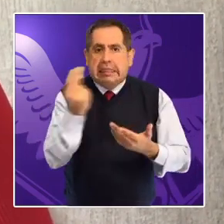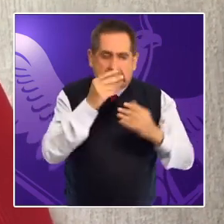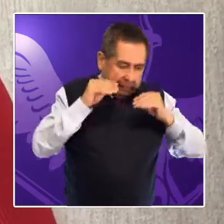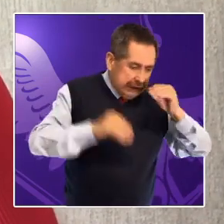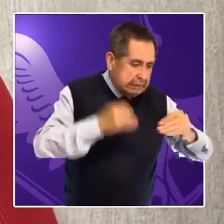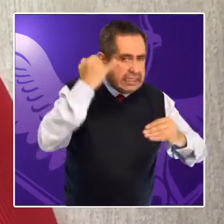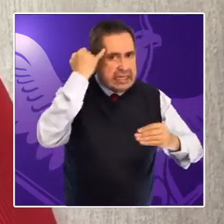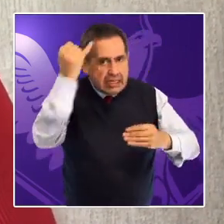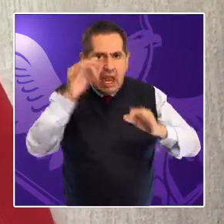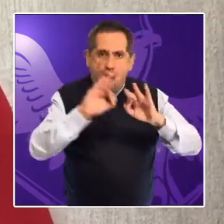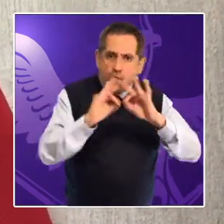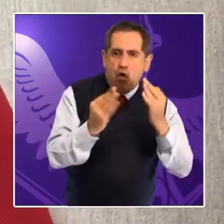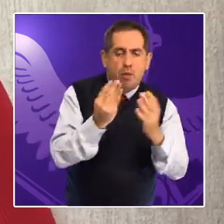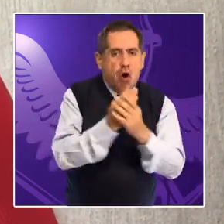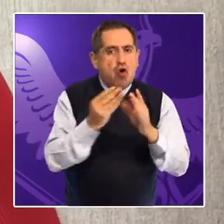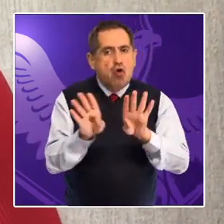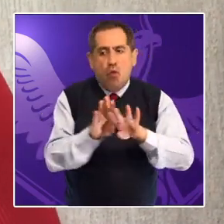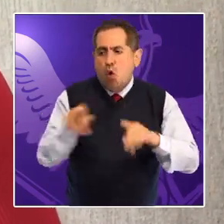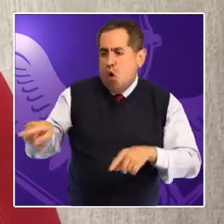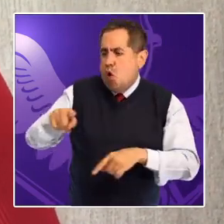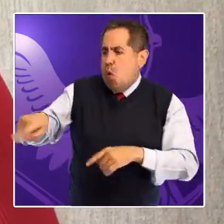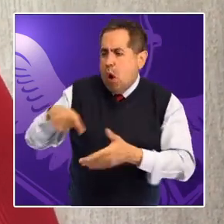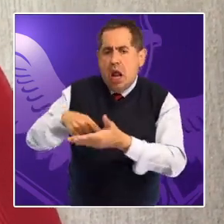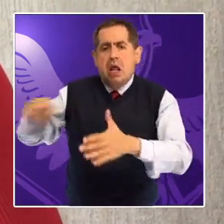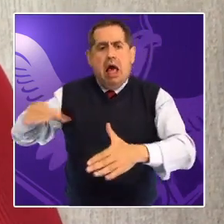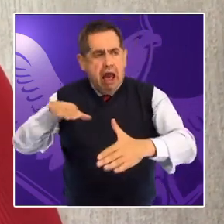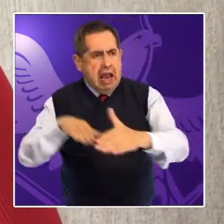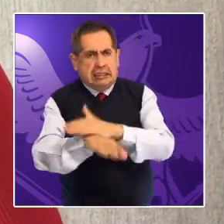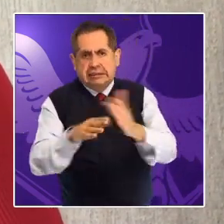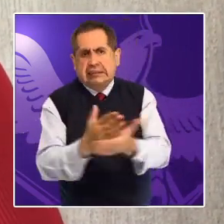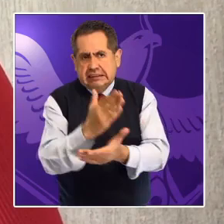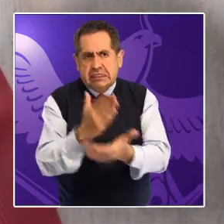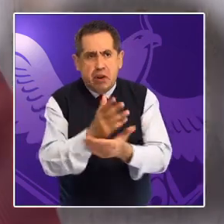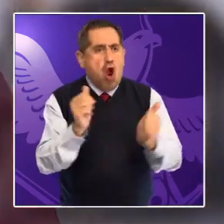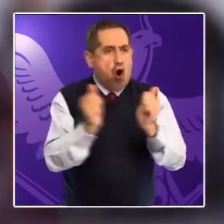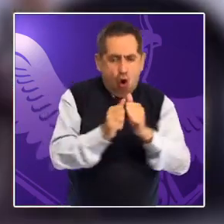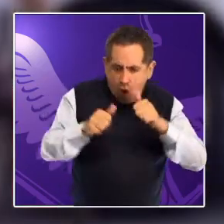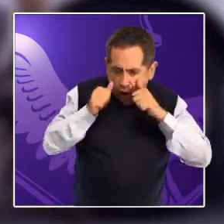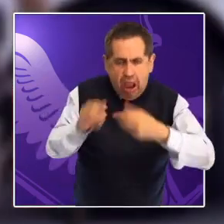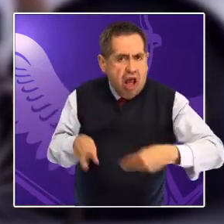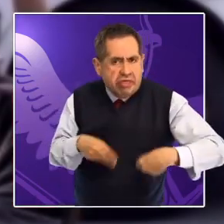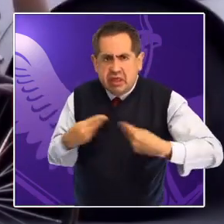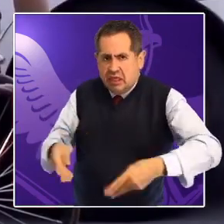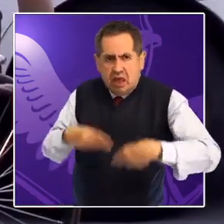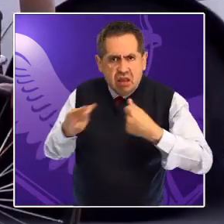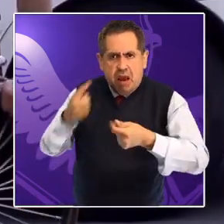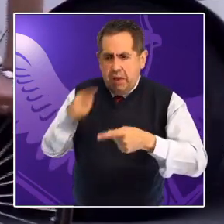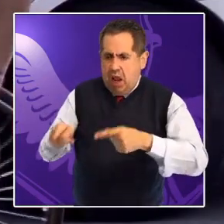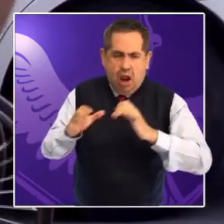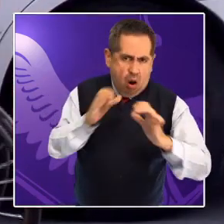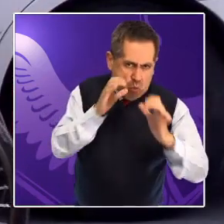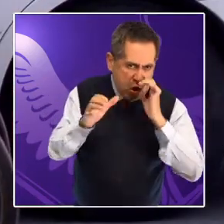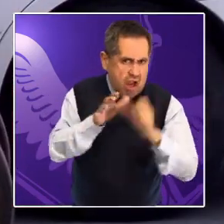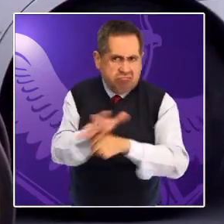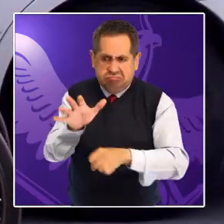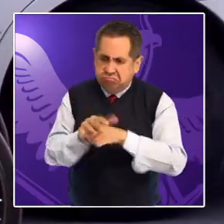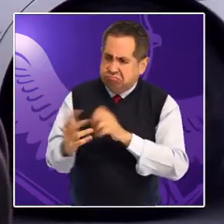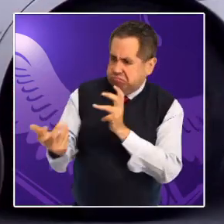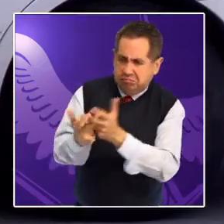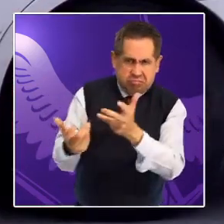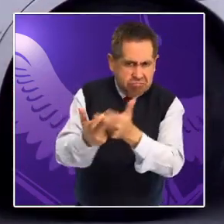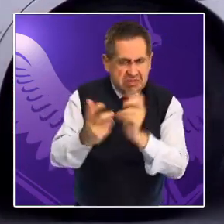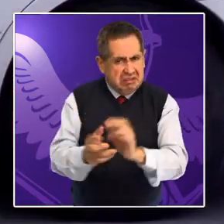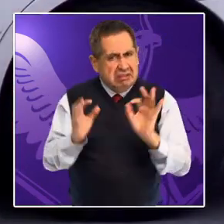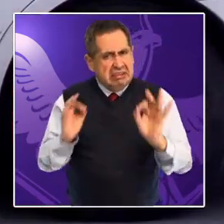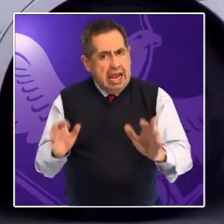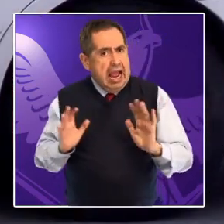que sea accesible físicamente, donde haya todas las facilidades para la comunicación de manera diferenciada y donde también